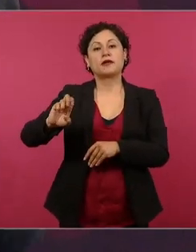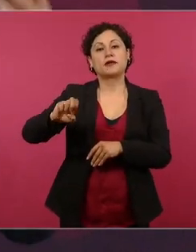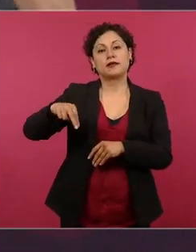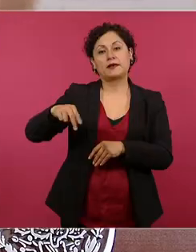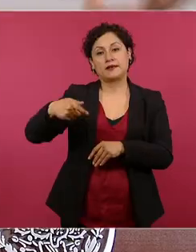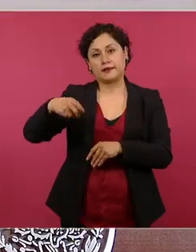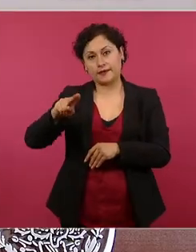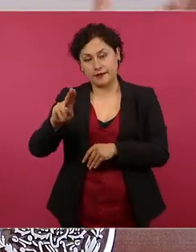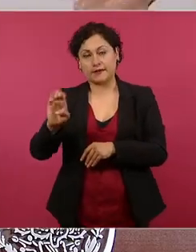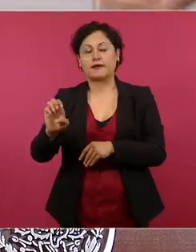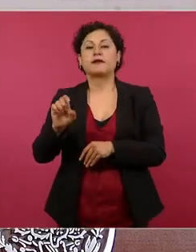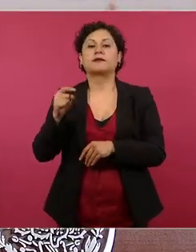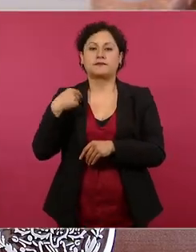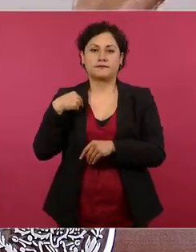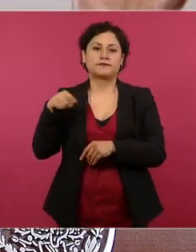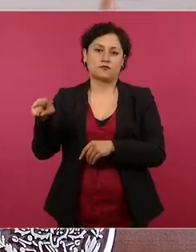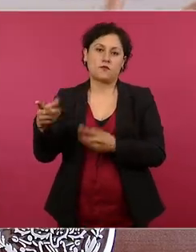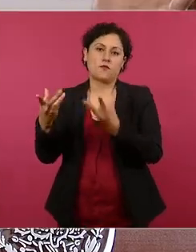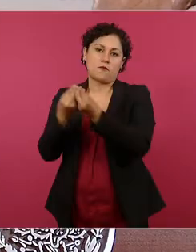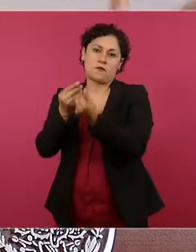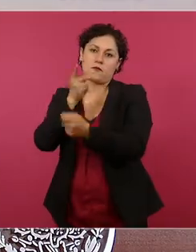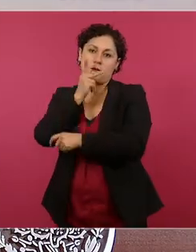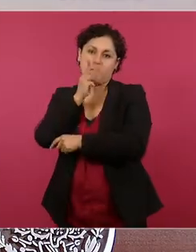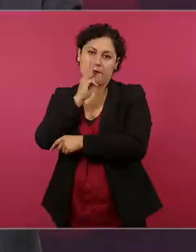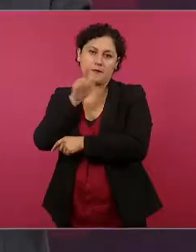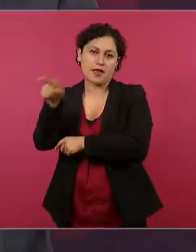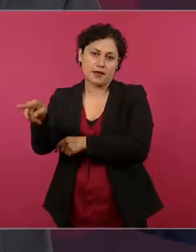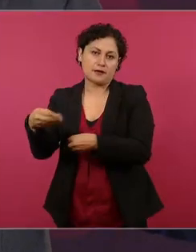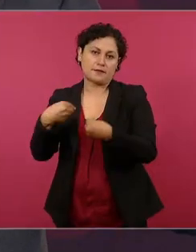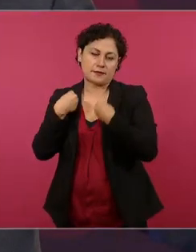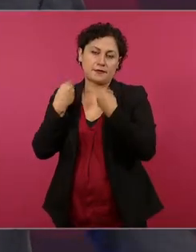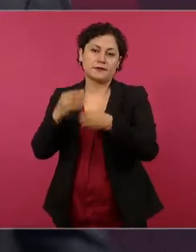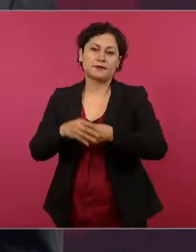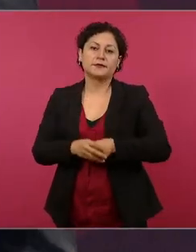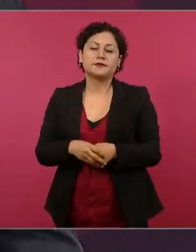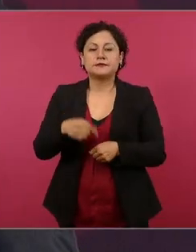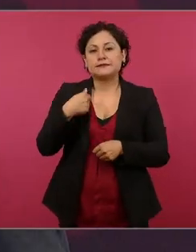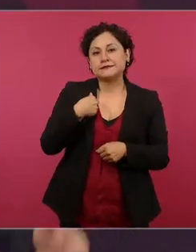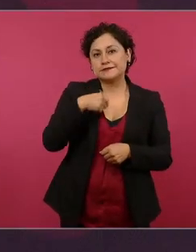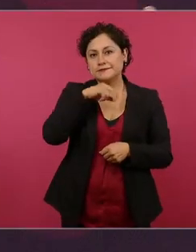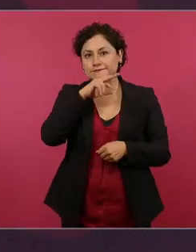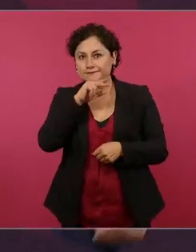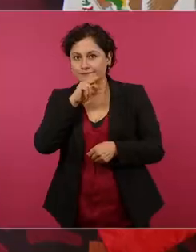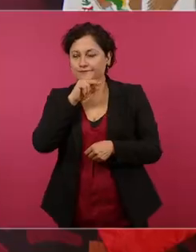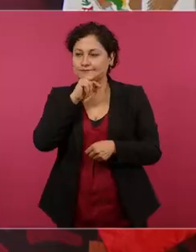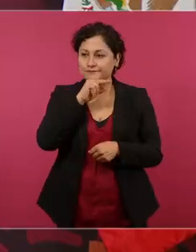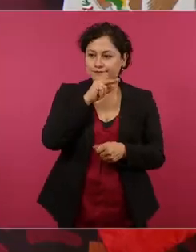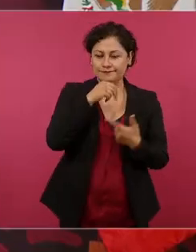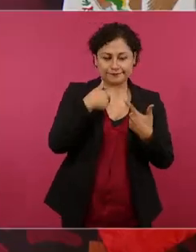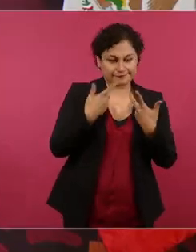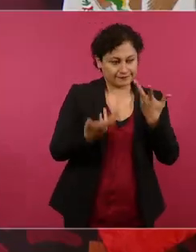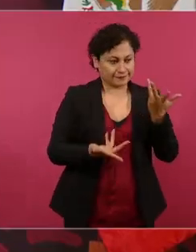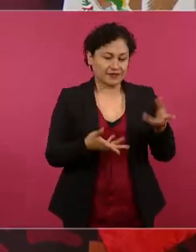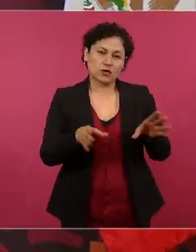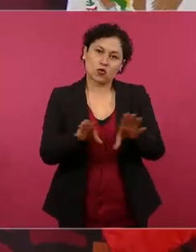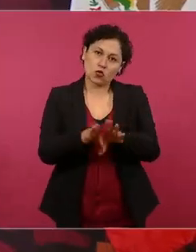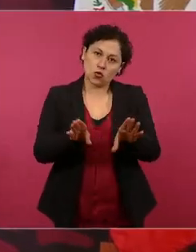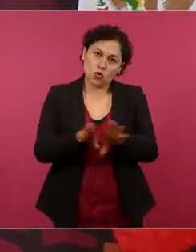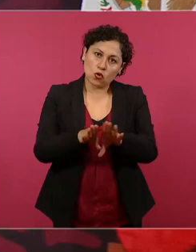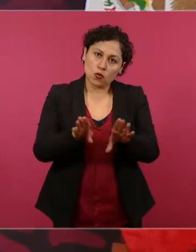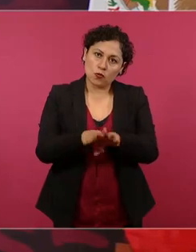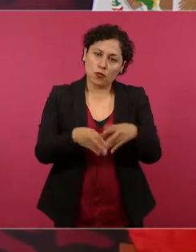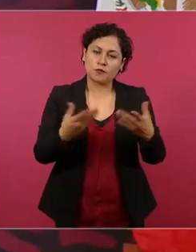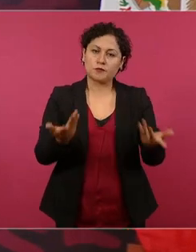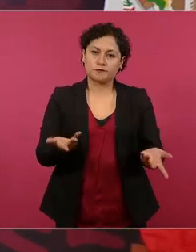Y siempre con la preocupación, ¿y de qué vamos a vivir? Porque primero me